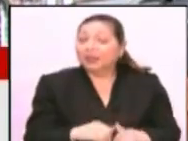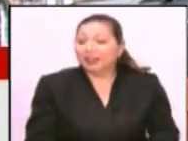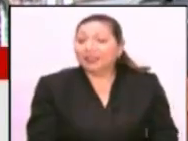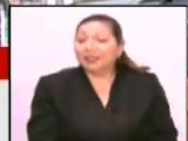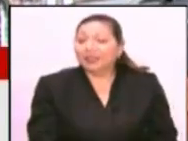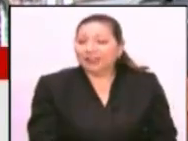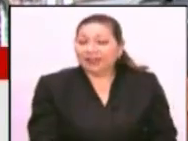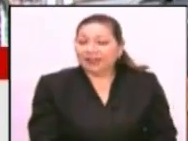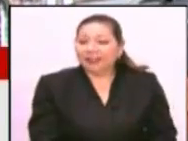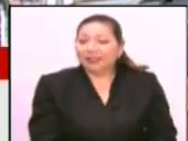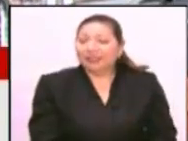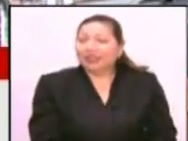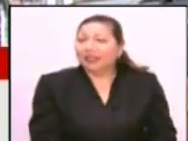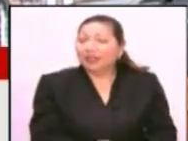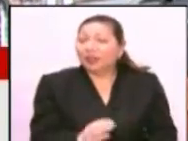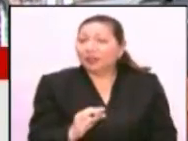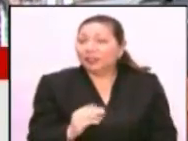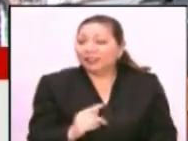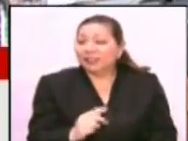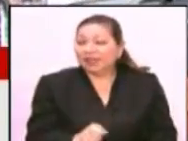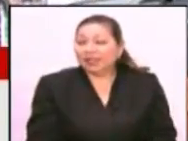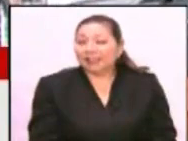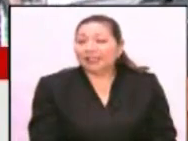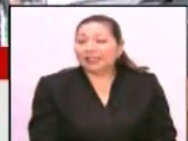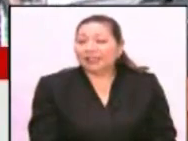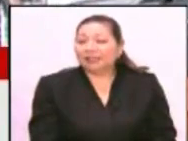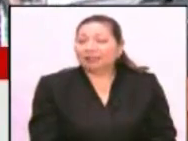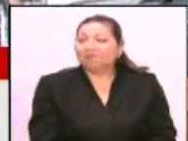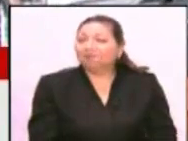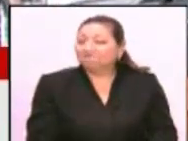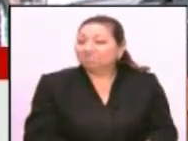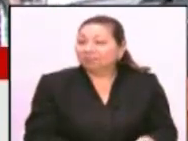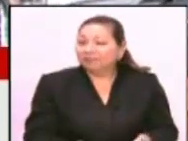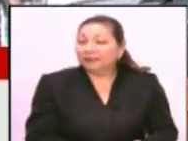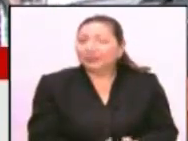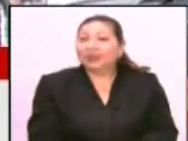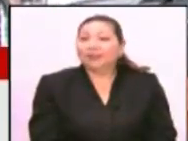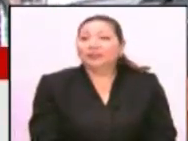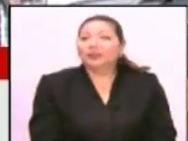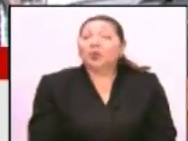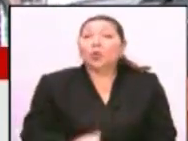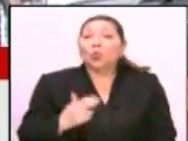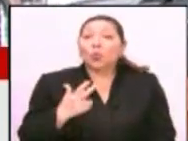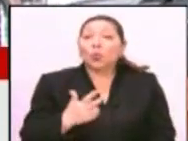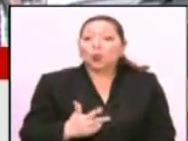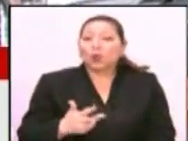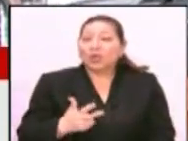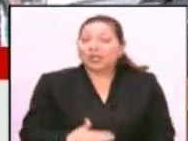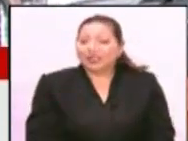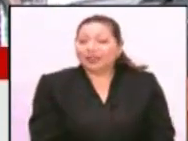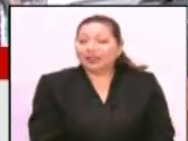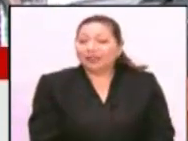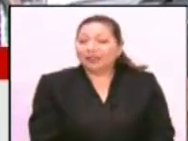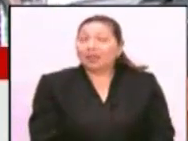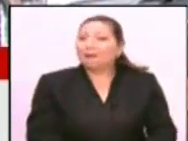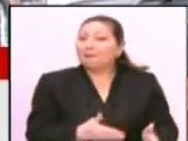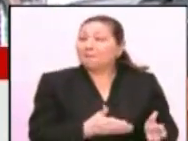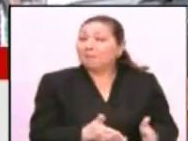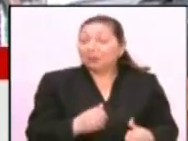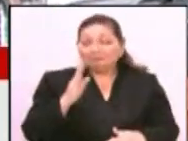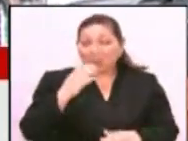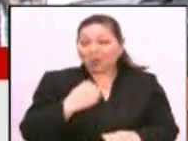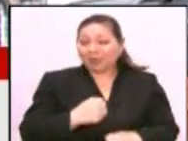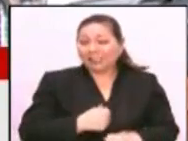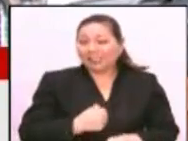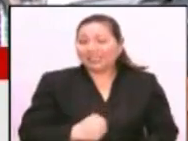lo establece el SEASE y el OCE, a una licitación, en el caso de Huancayo, por ejemplo, una pequeña microempresa, hacer los pantalones de la